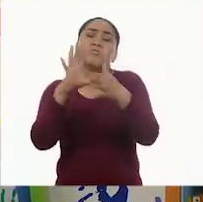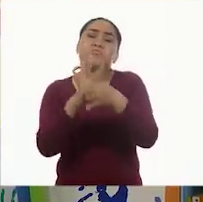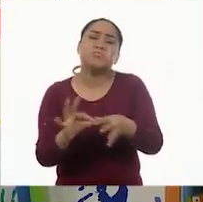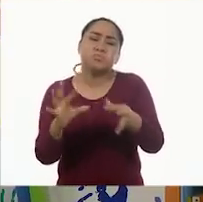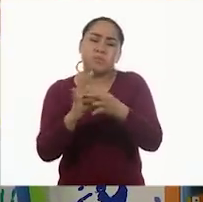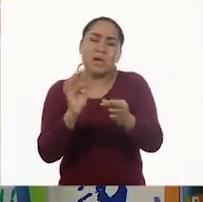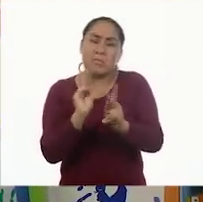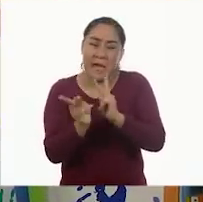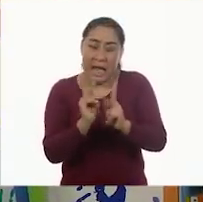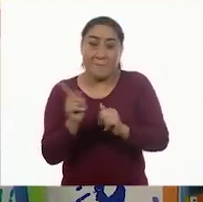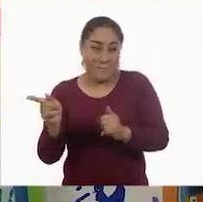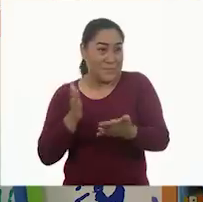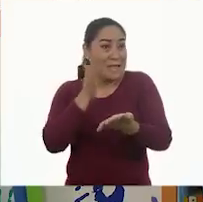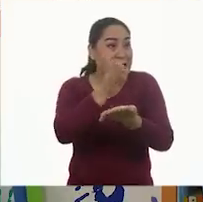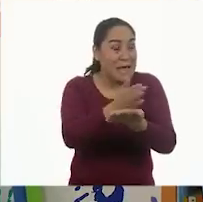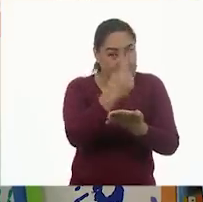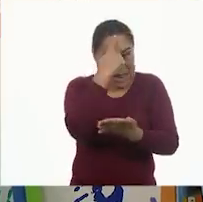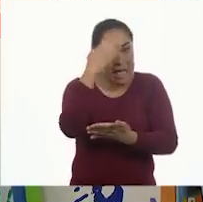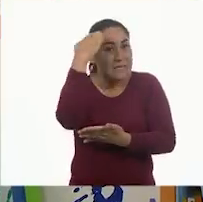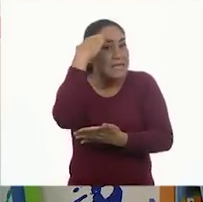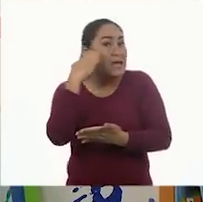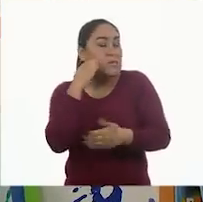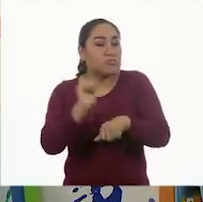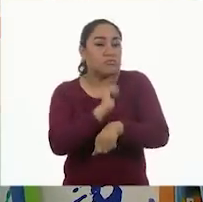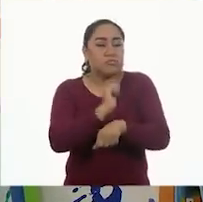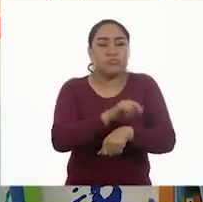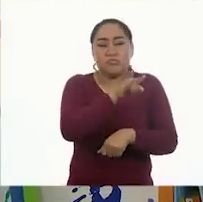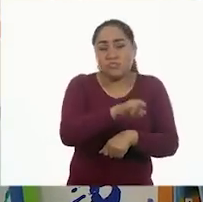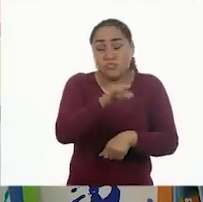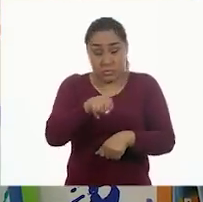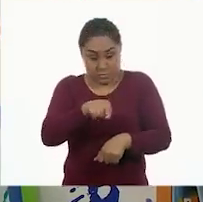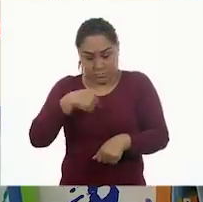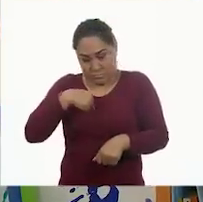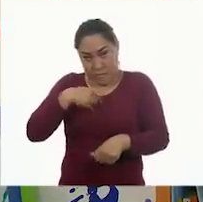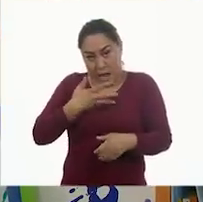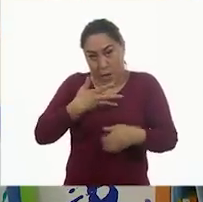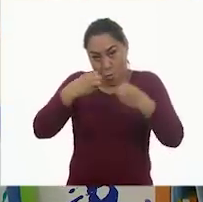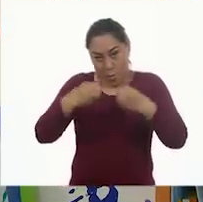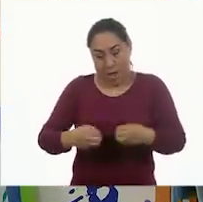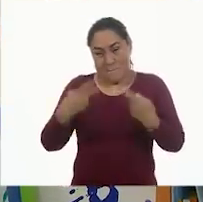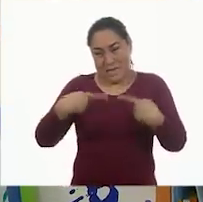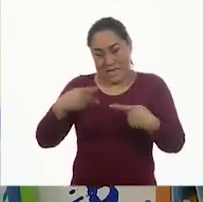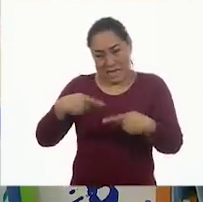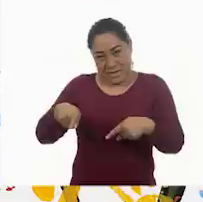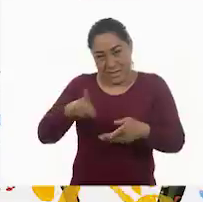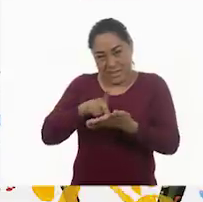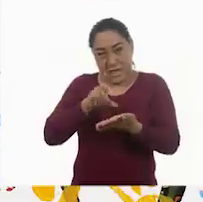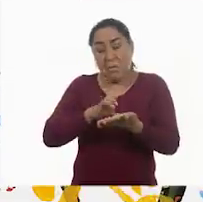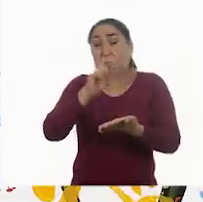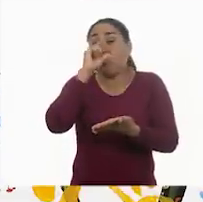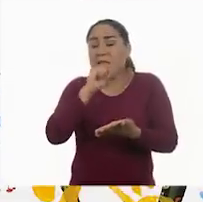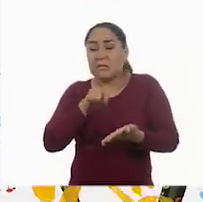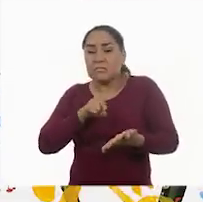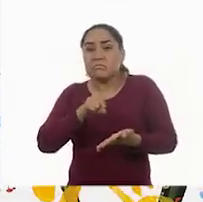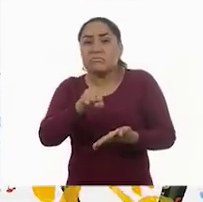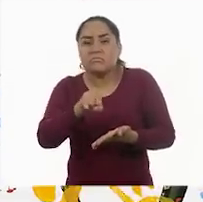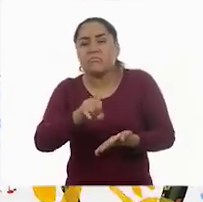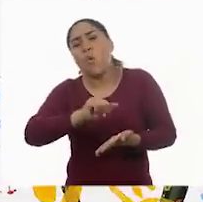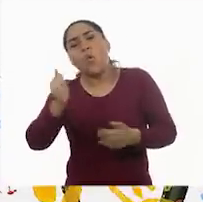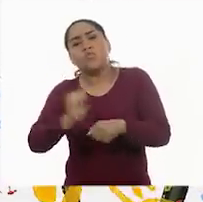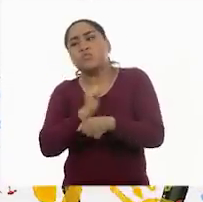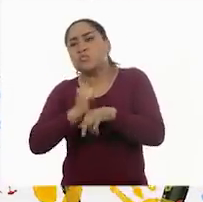que llegó a un estacionamiento con una persona con discapacidad y no pudo estacionarse porque había alguien